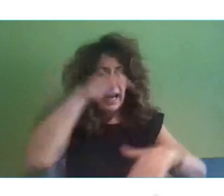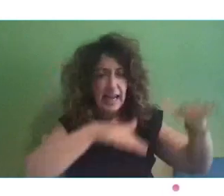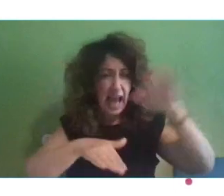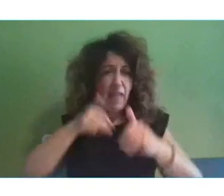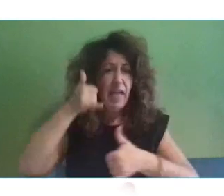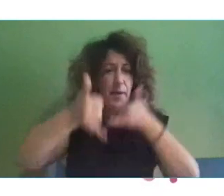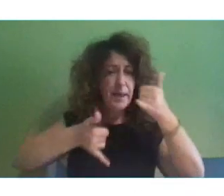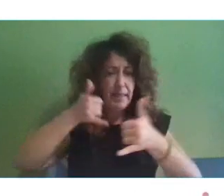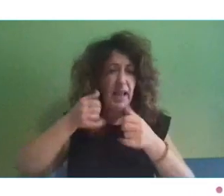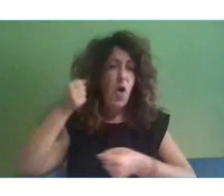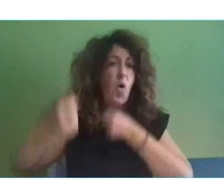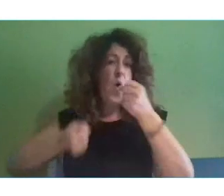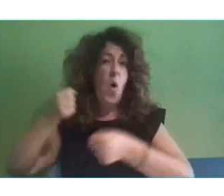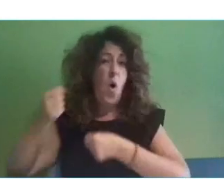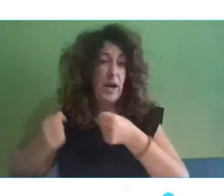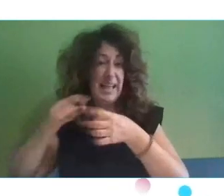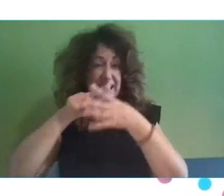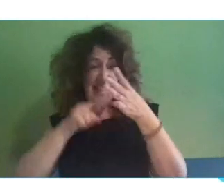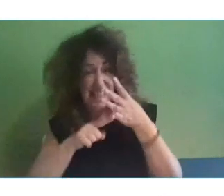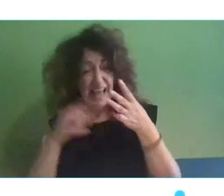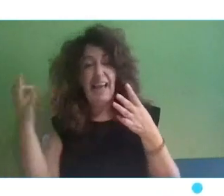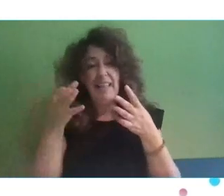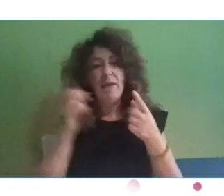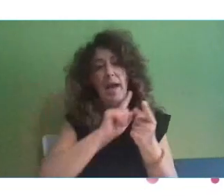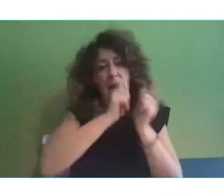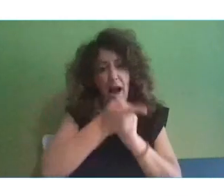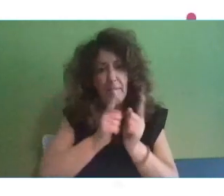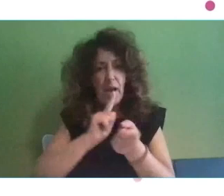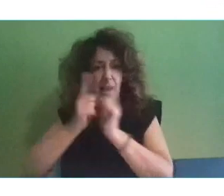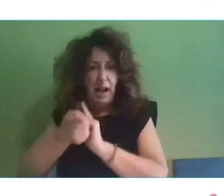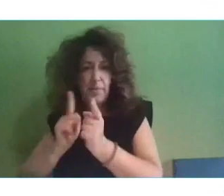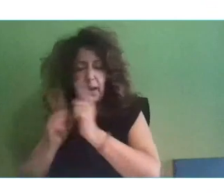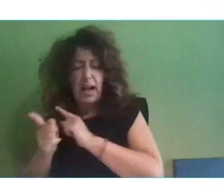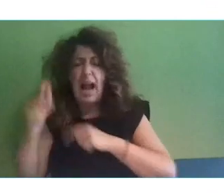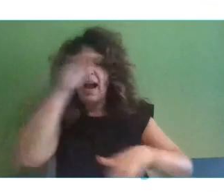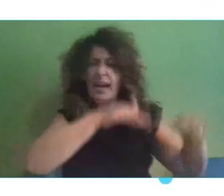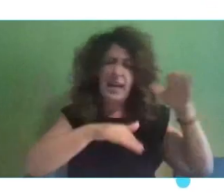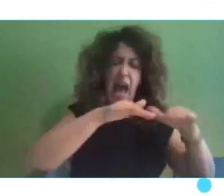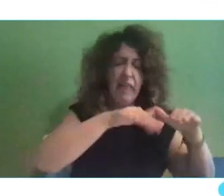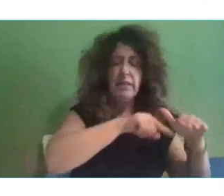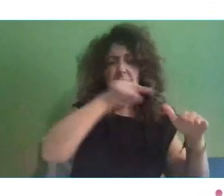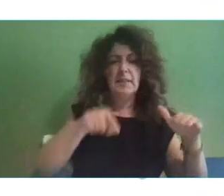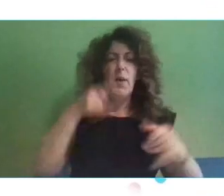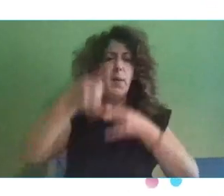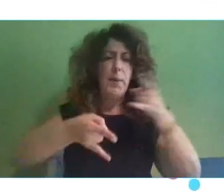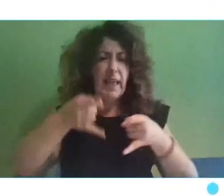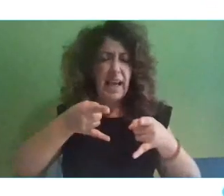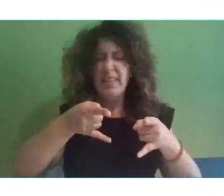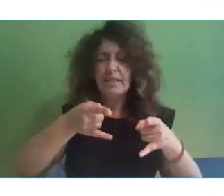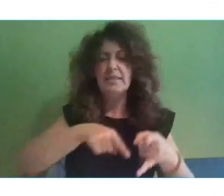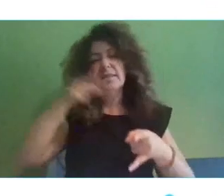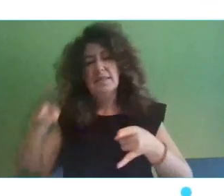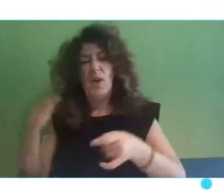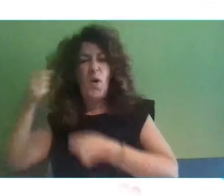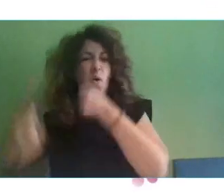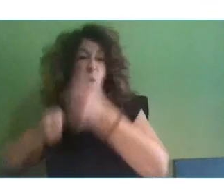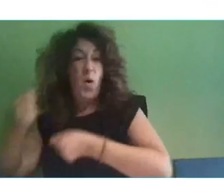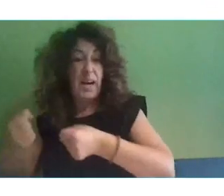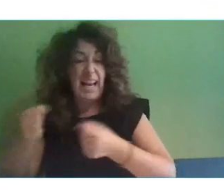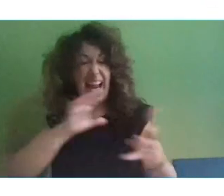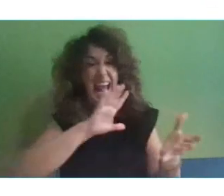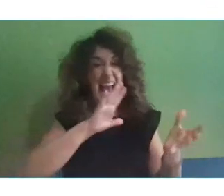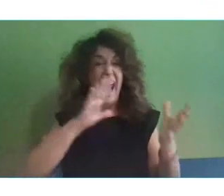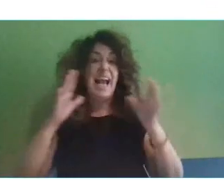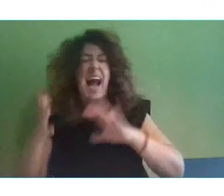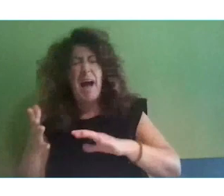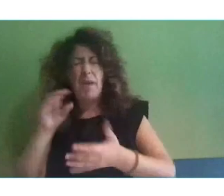pues tiene dos momentos que es cambiar de disciplina, ¿no? De nadar a montar en bici y de montar en bici a correr. Ese momento de transición es un poco complicado, es un poco tenso. A veces te equivocas, te pones